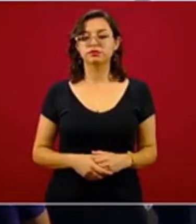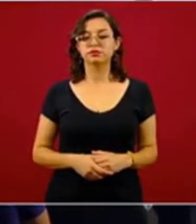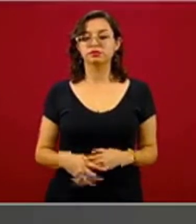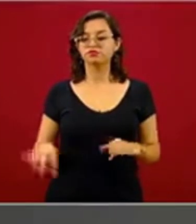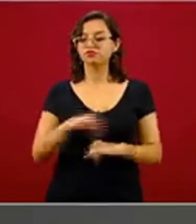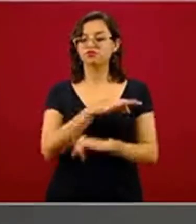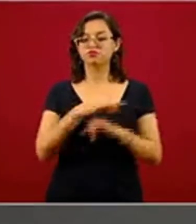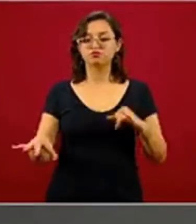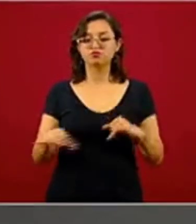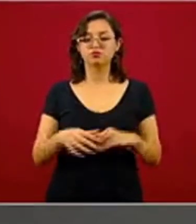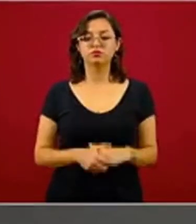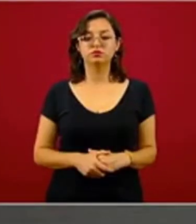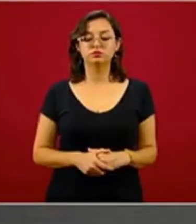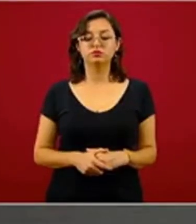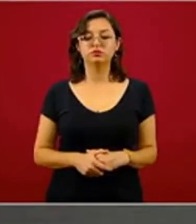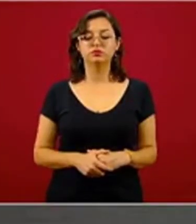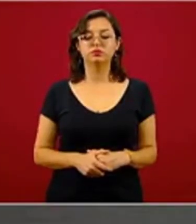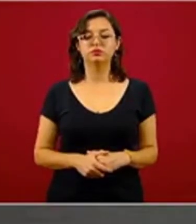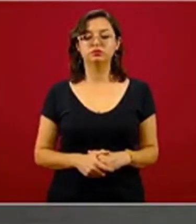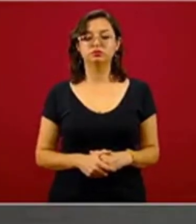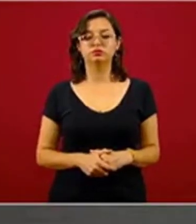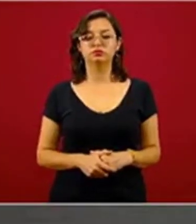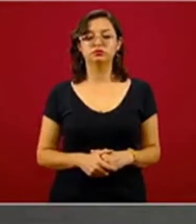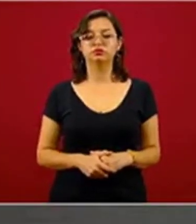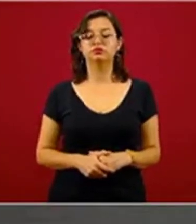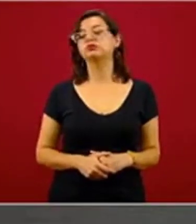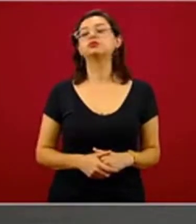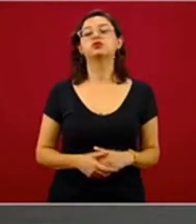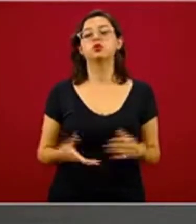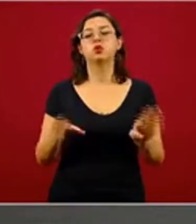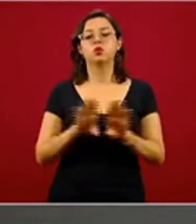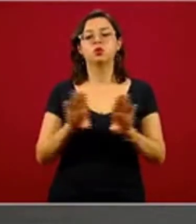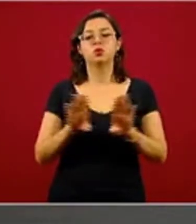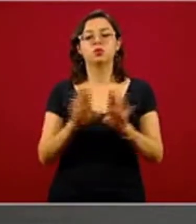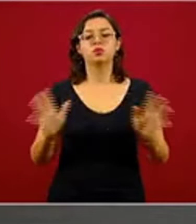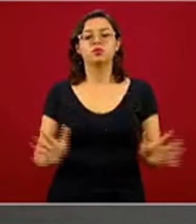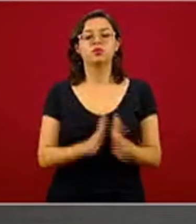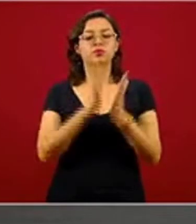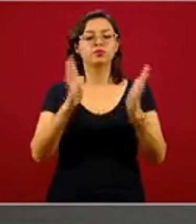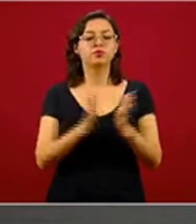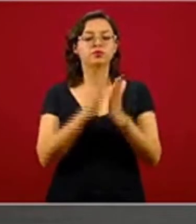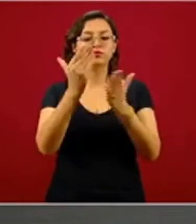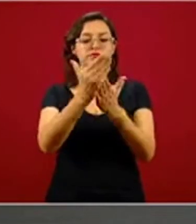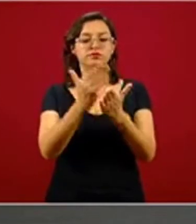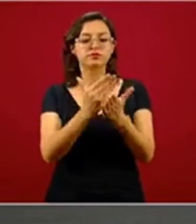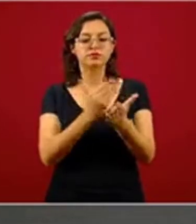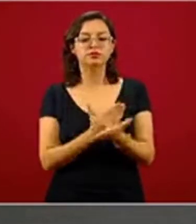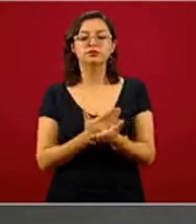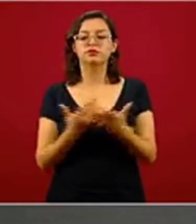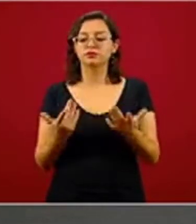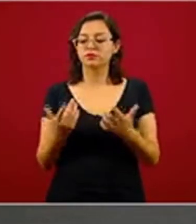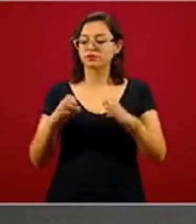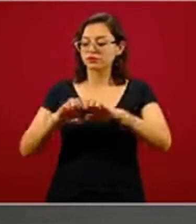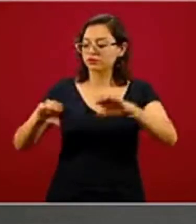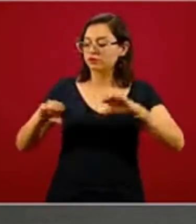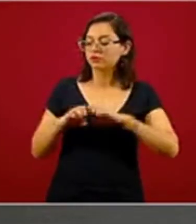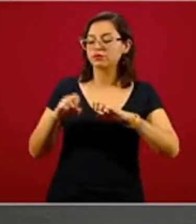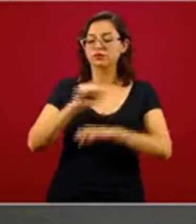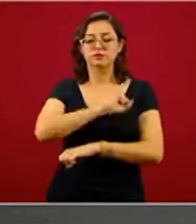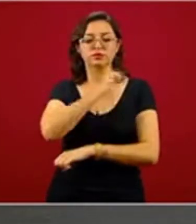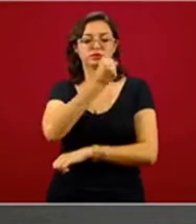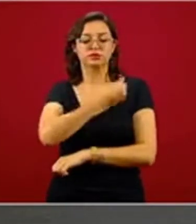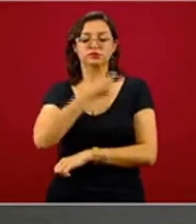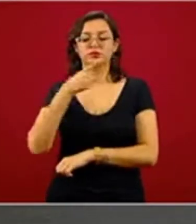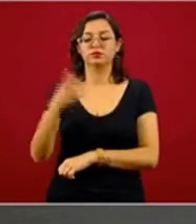última. Quisiera comentarles cuáles son los siguientes pasos. El Gabinete de Salud, encabezado por el doctor Jorge